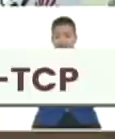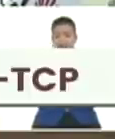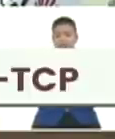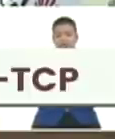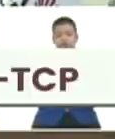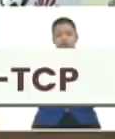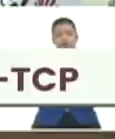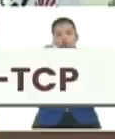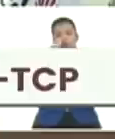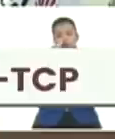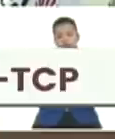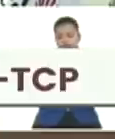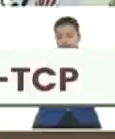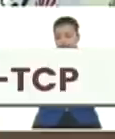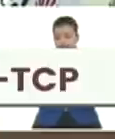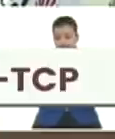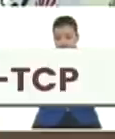Ángeles.